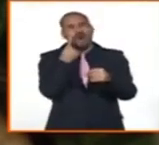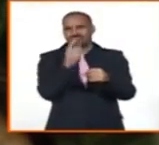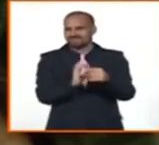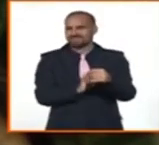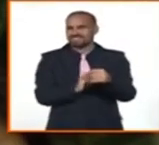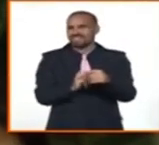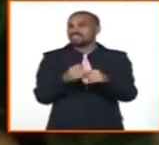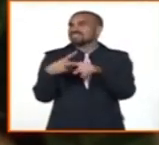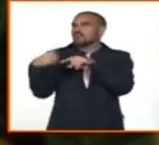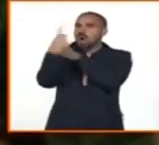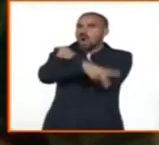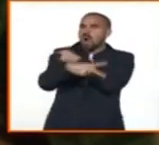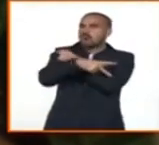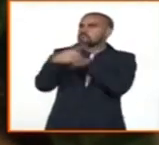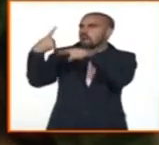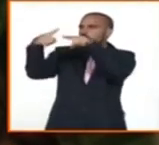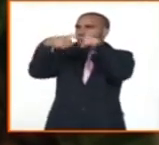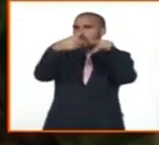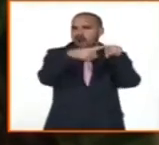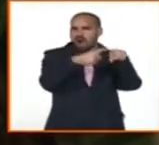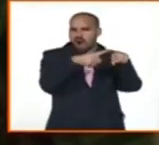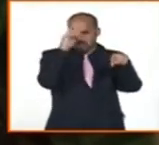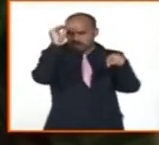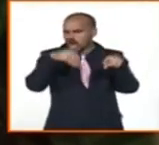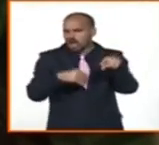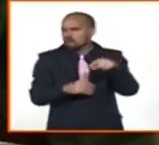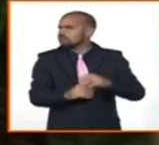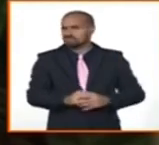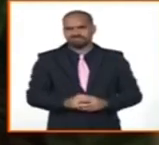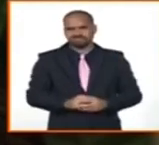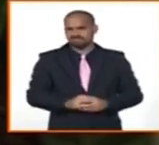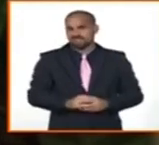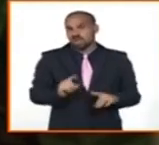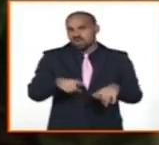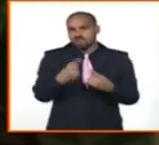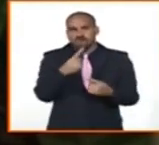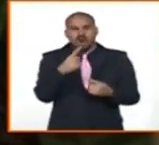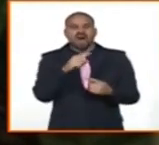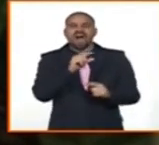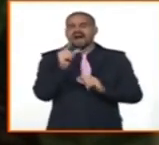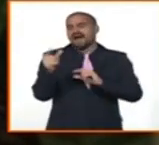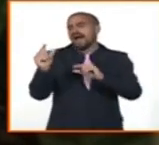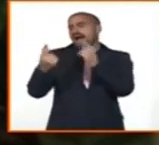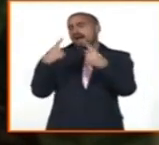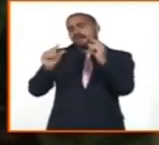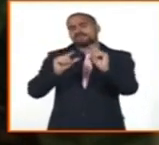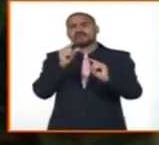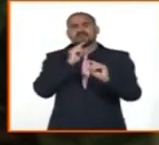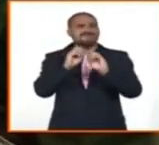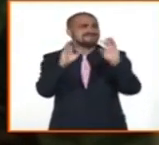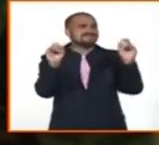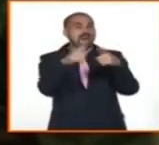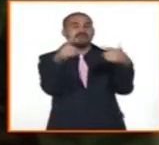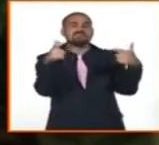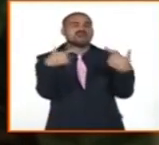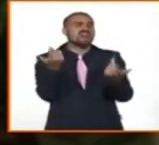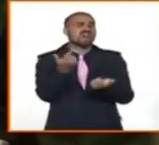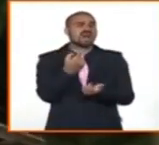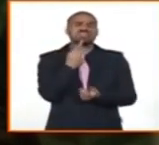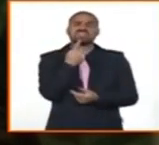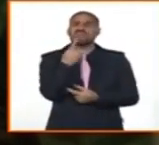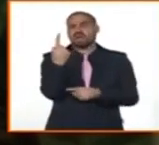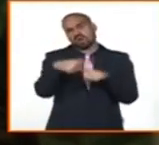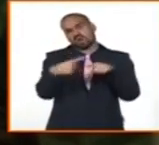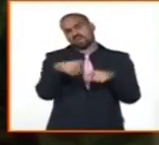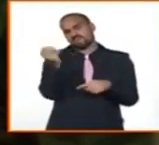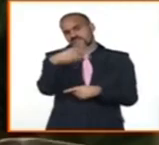icónicos, que a su vez operan como reductores de la pluralidad y de toda la riqueza del país. En este momento también nos pasa cuando